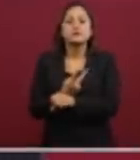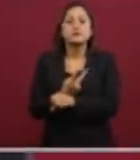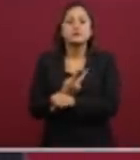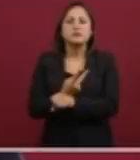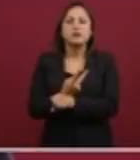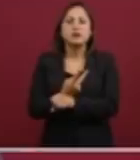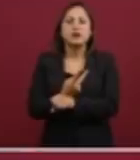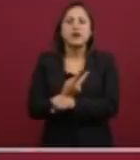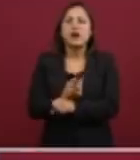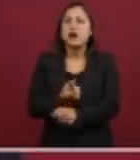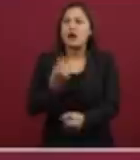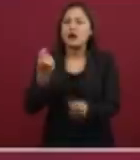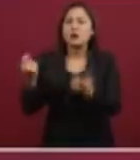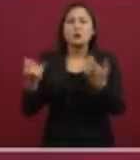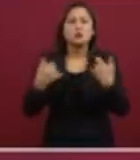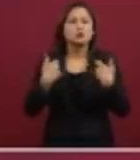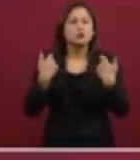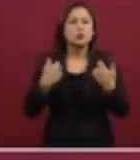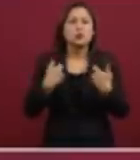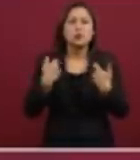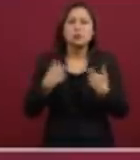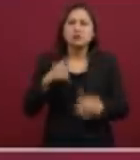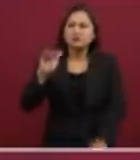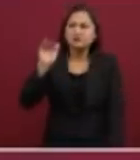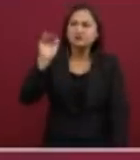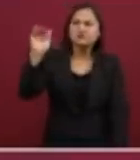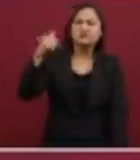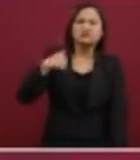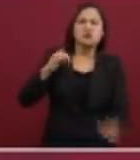que querían ingresar a la universidad